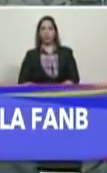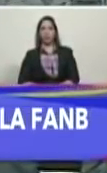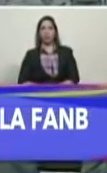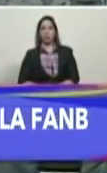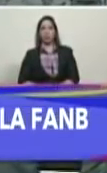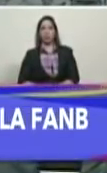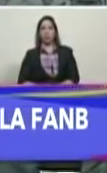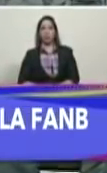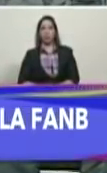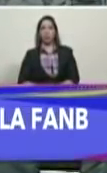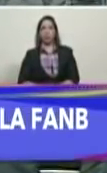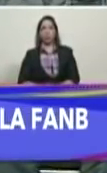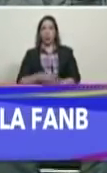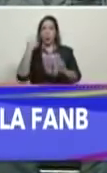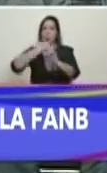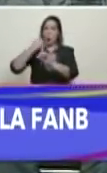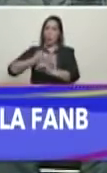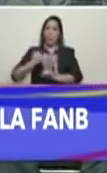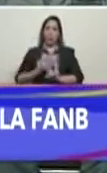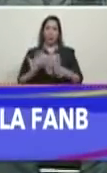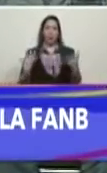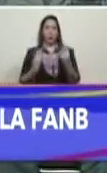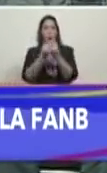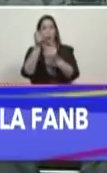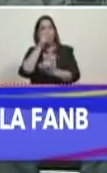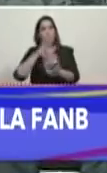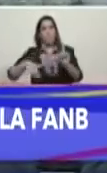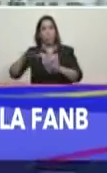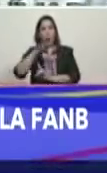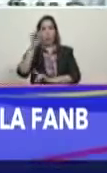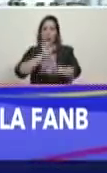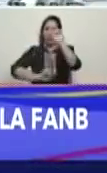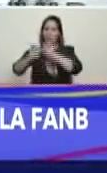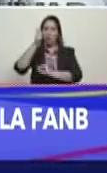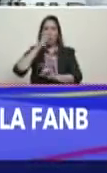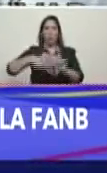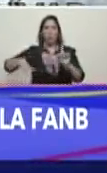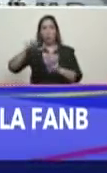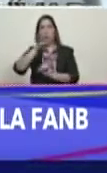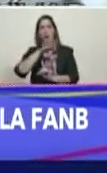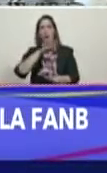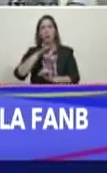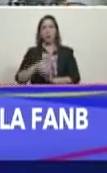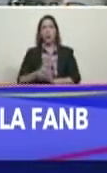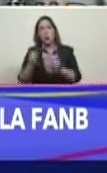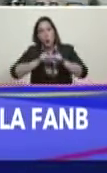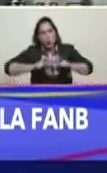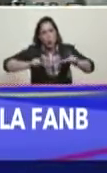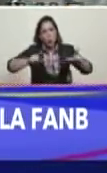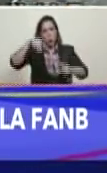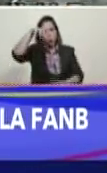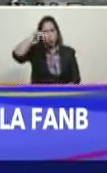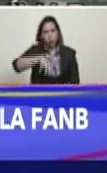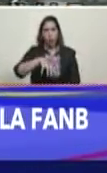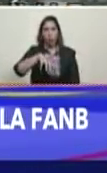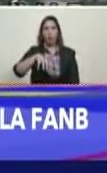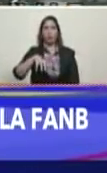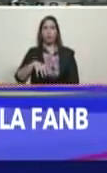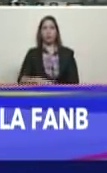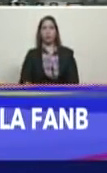Y combatir junto al pueblo, para defender un pueblo, una localidad, una región, una